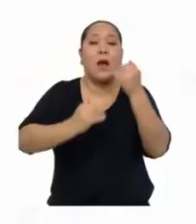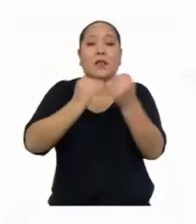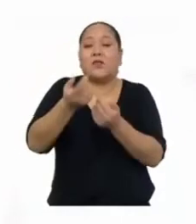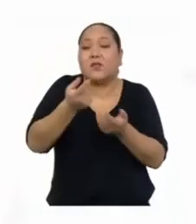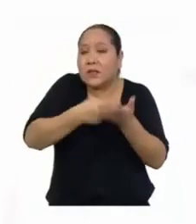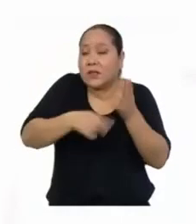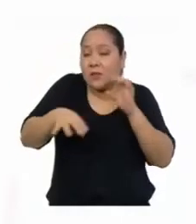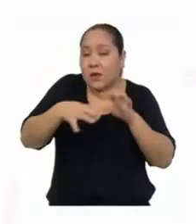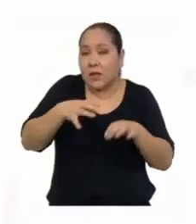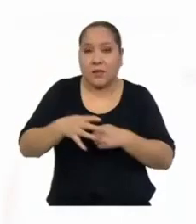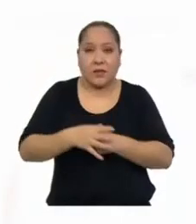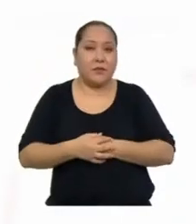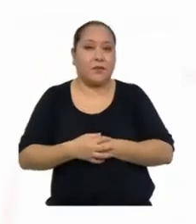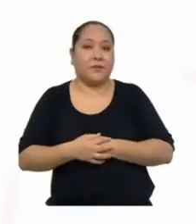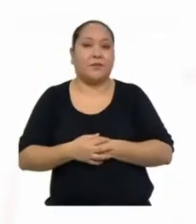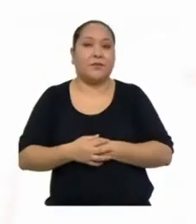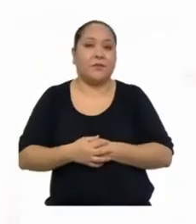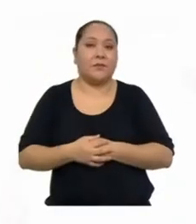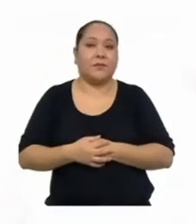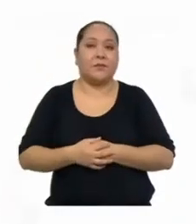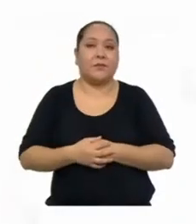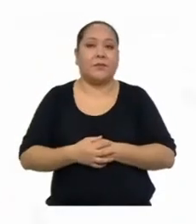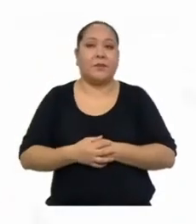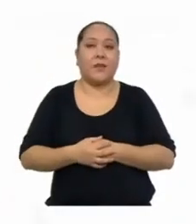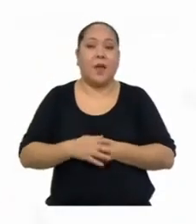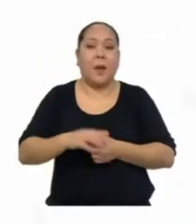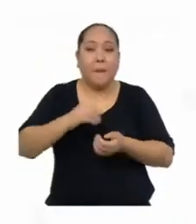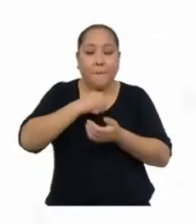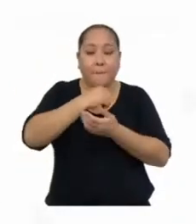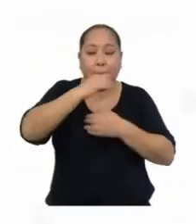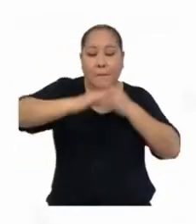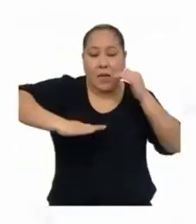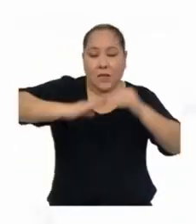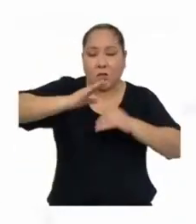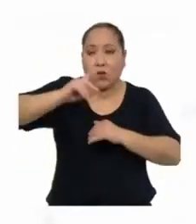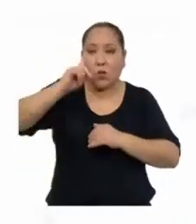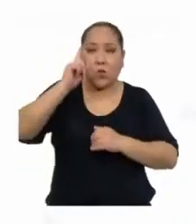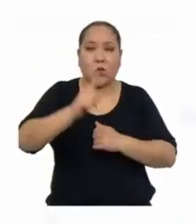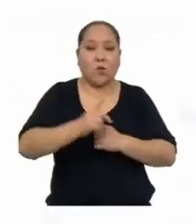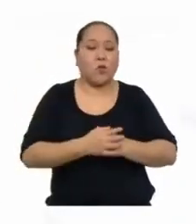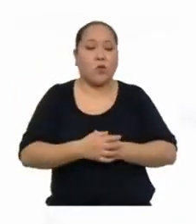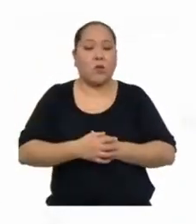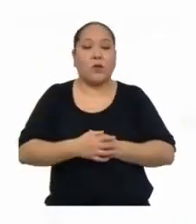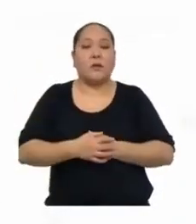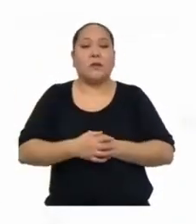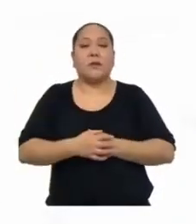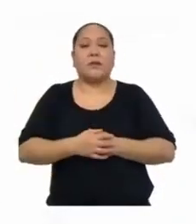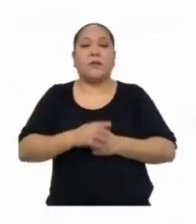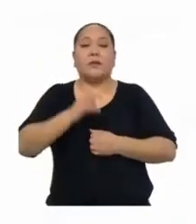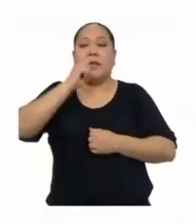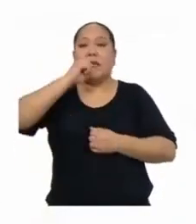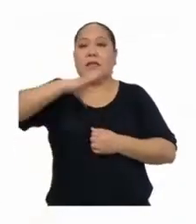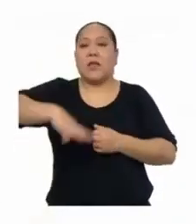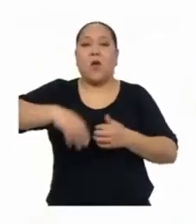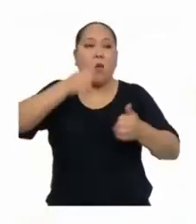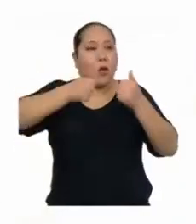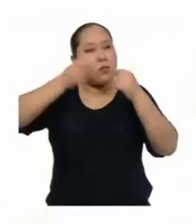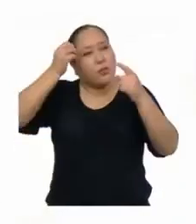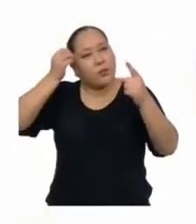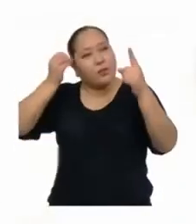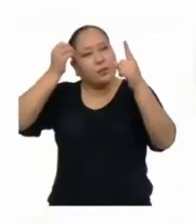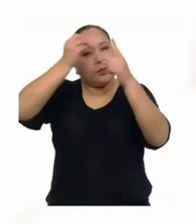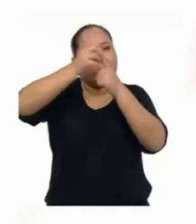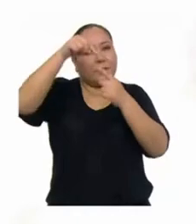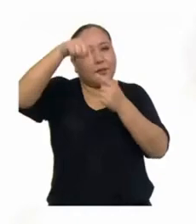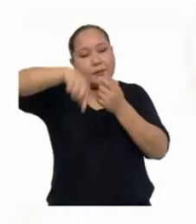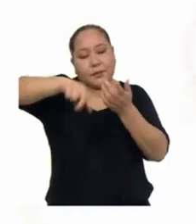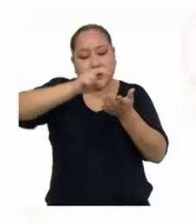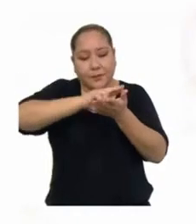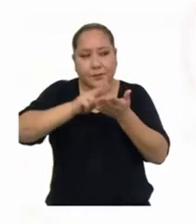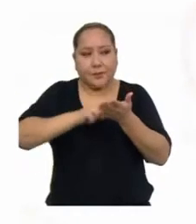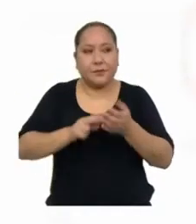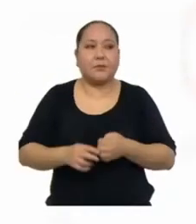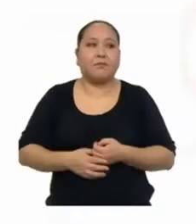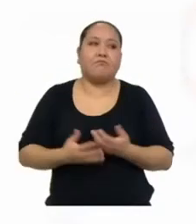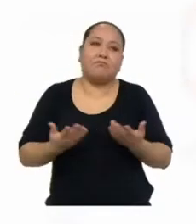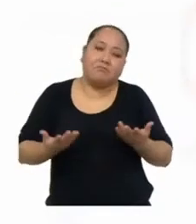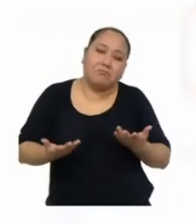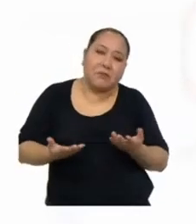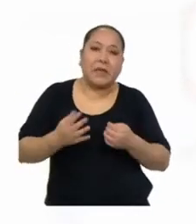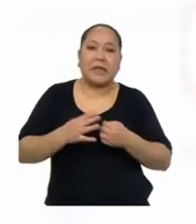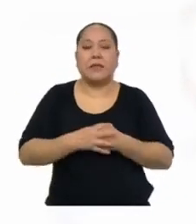seguir. Paso 1. Determinamos el propósito del texto, es